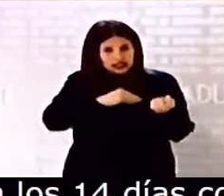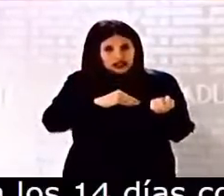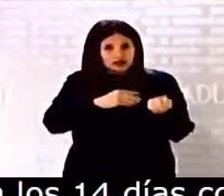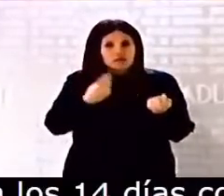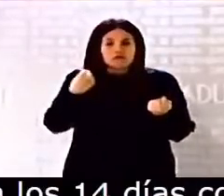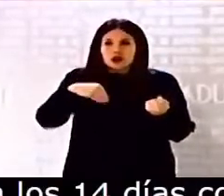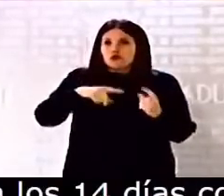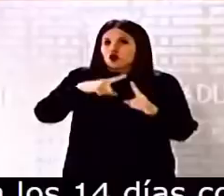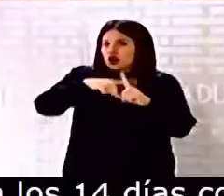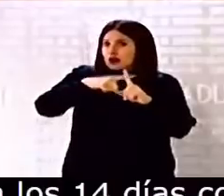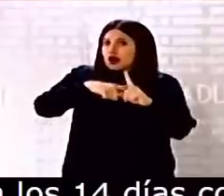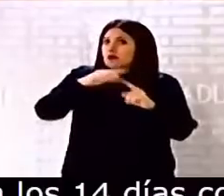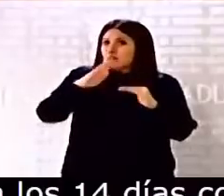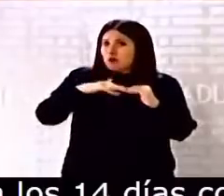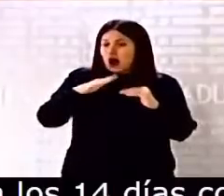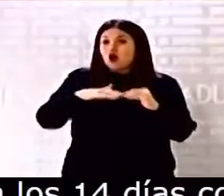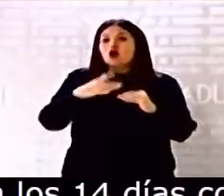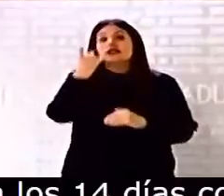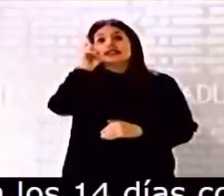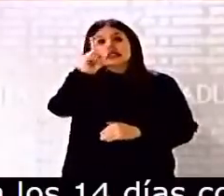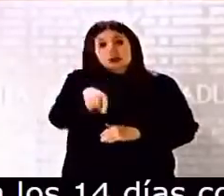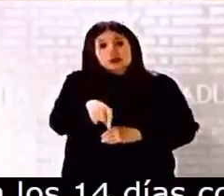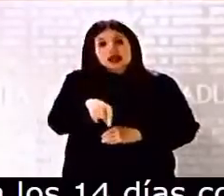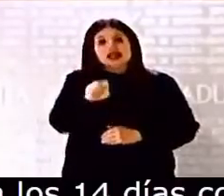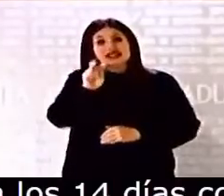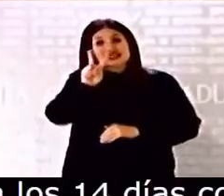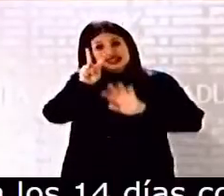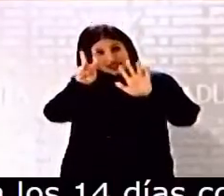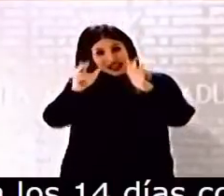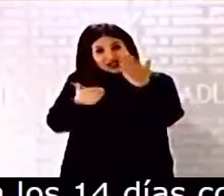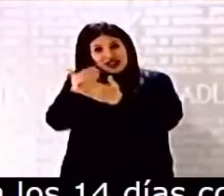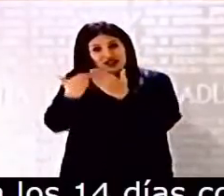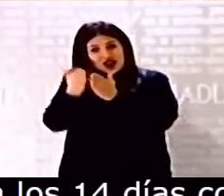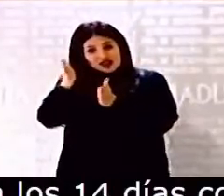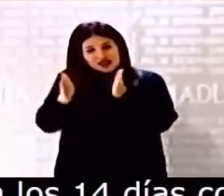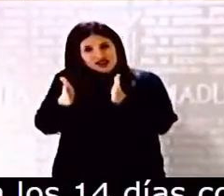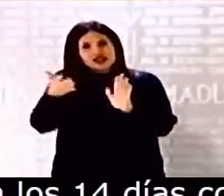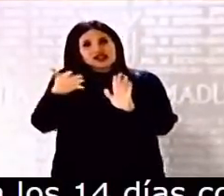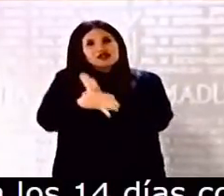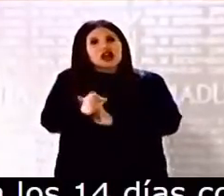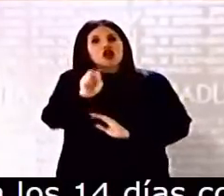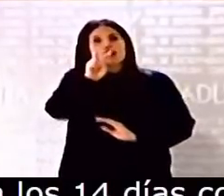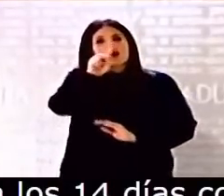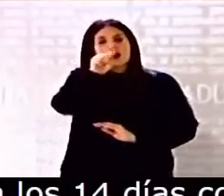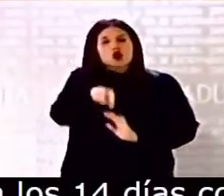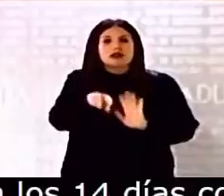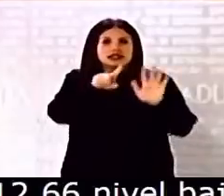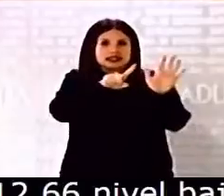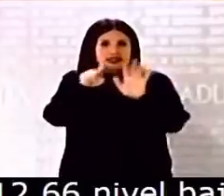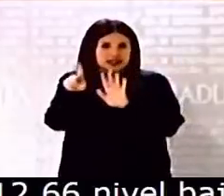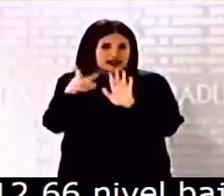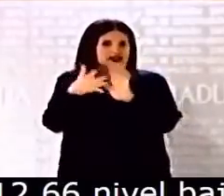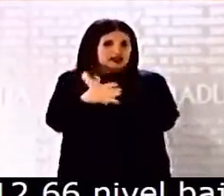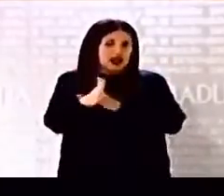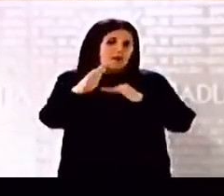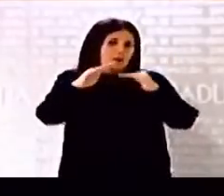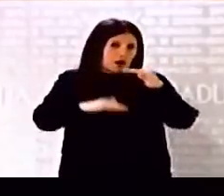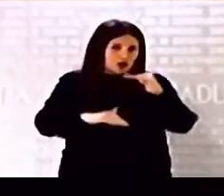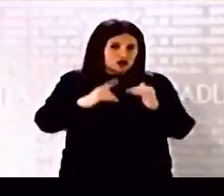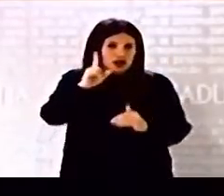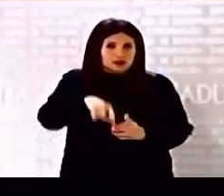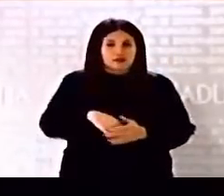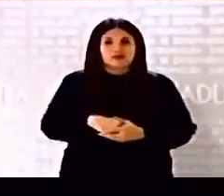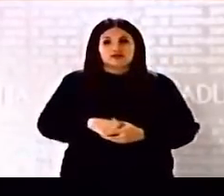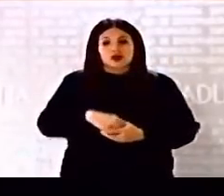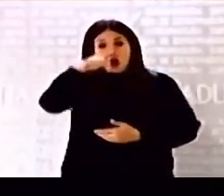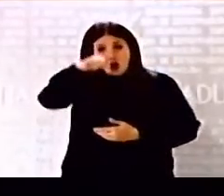nivel también muy bajo, y a los 7 días de 12,66, un nivel bajo también. El porcentaje de positividad